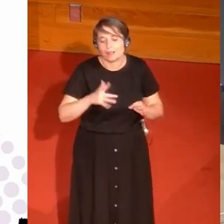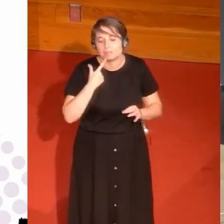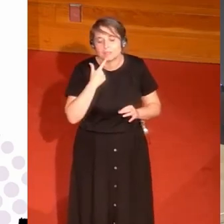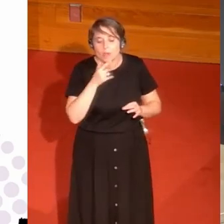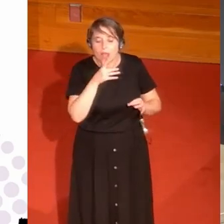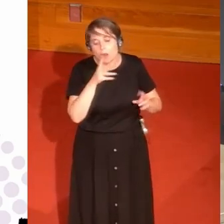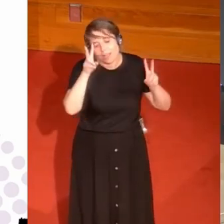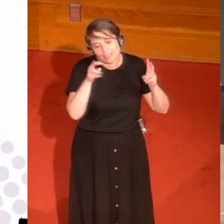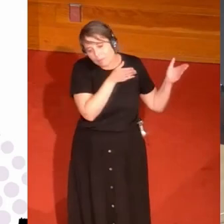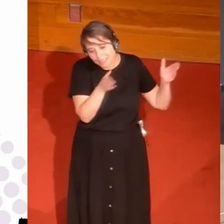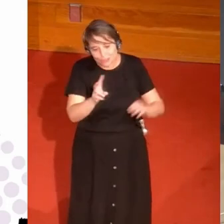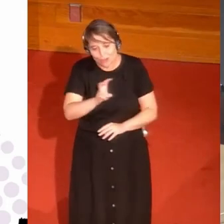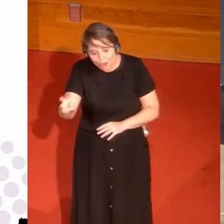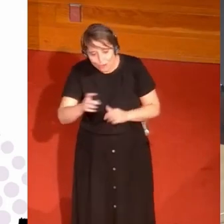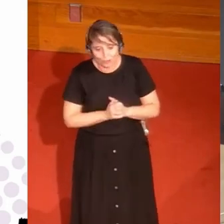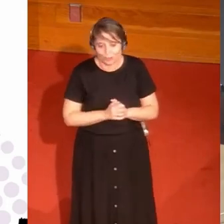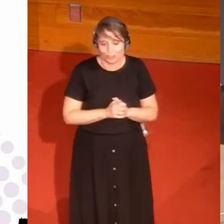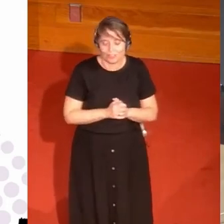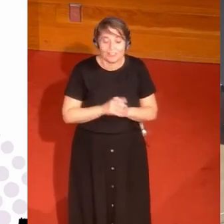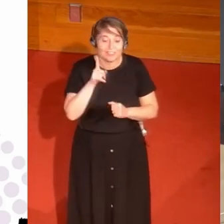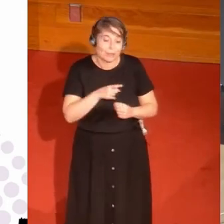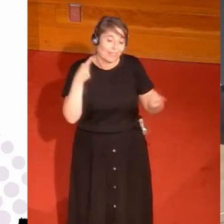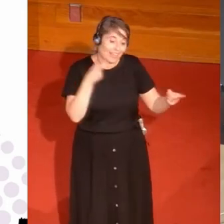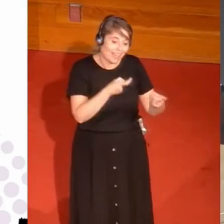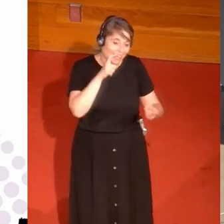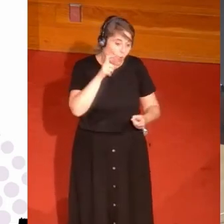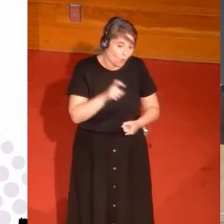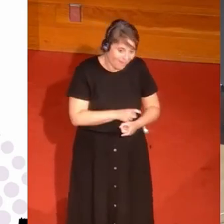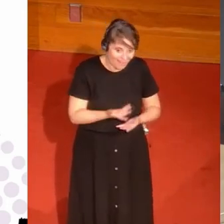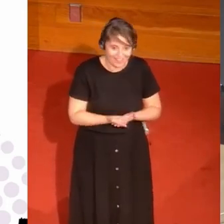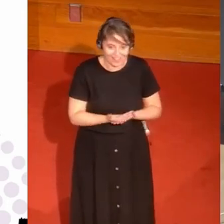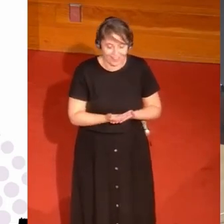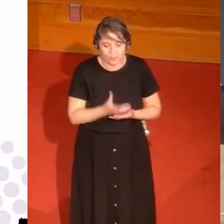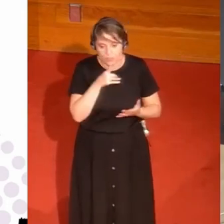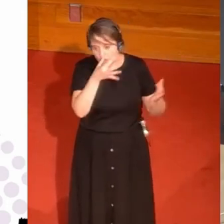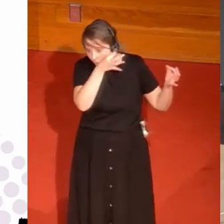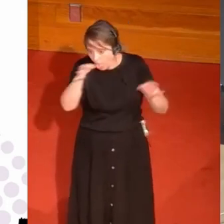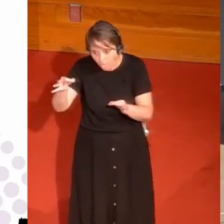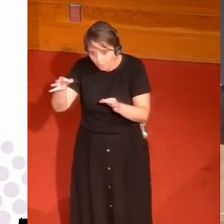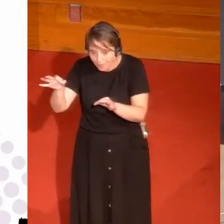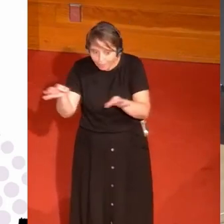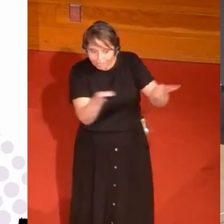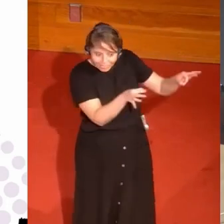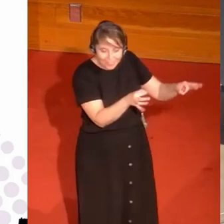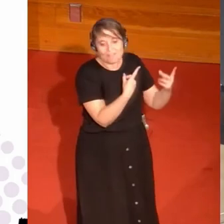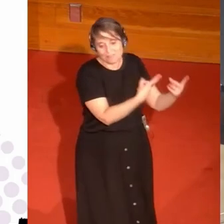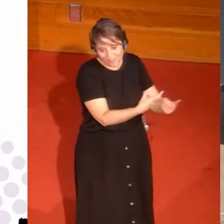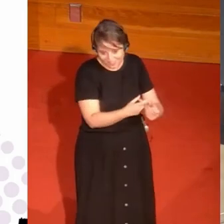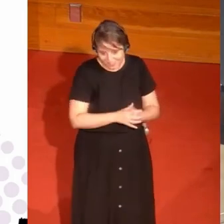otros focos que son más importantes también ha habido como la guerra en Ucrania que eso ha desviado la atención de de otros de otros